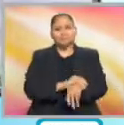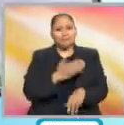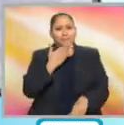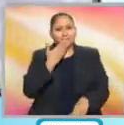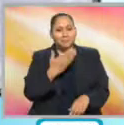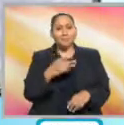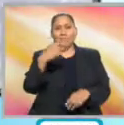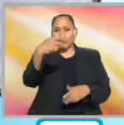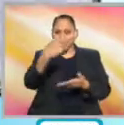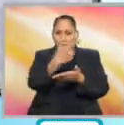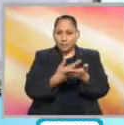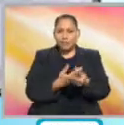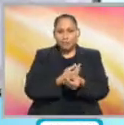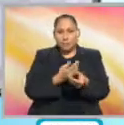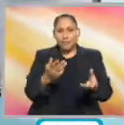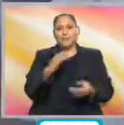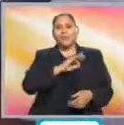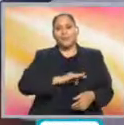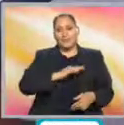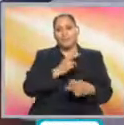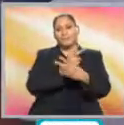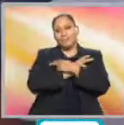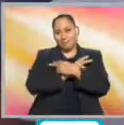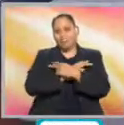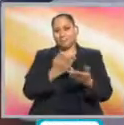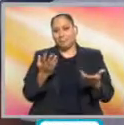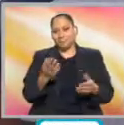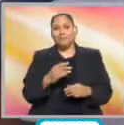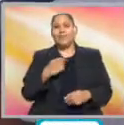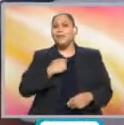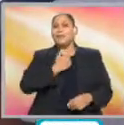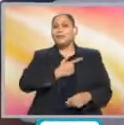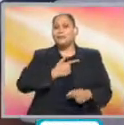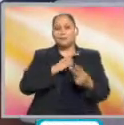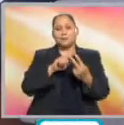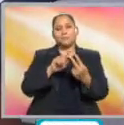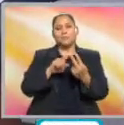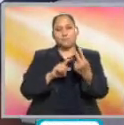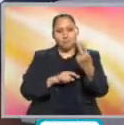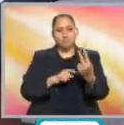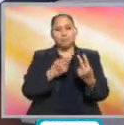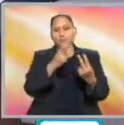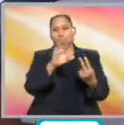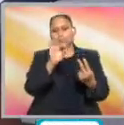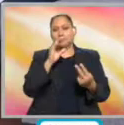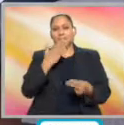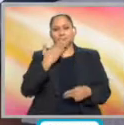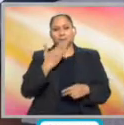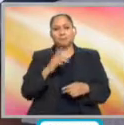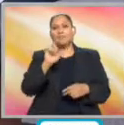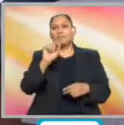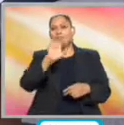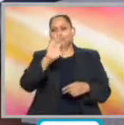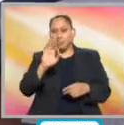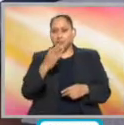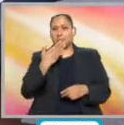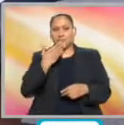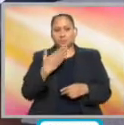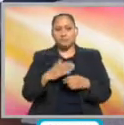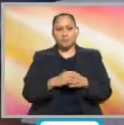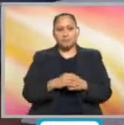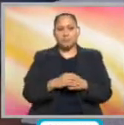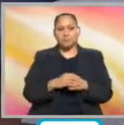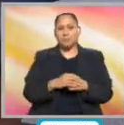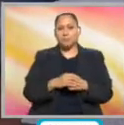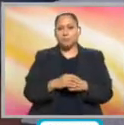bien. la suya, compártanla Variadita. y felices vacaciones, ¿no? A mí me gustaron Feliz. dos mucho de esta lista, así que está bien. Está muy Es bien. El una lista- 20%, está bien. 20%. Es